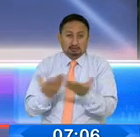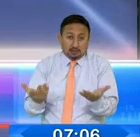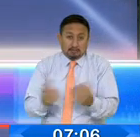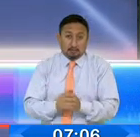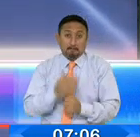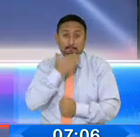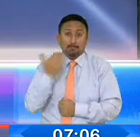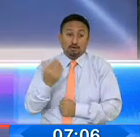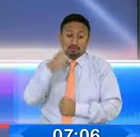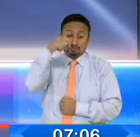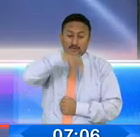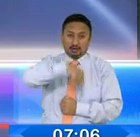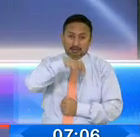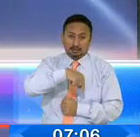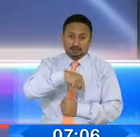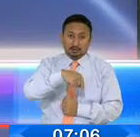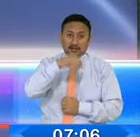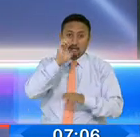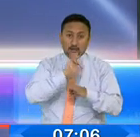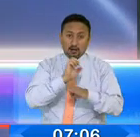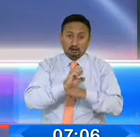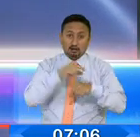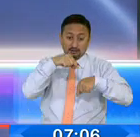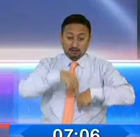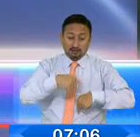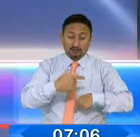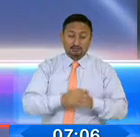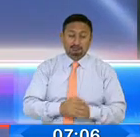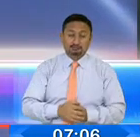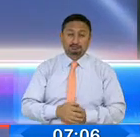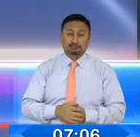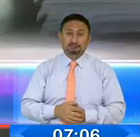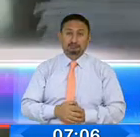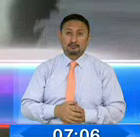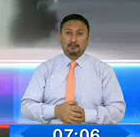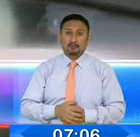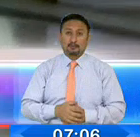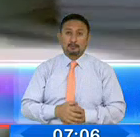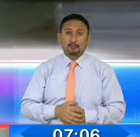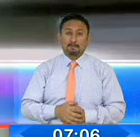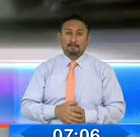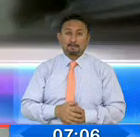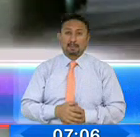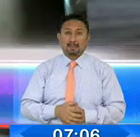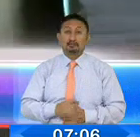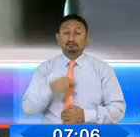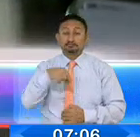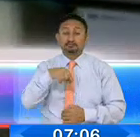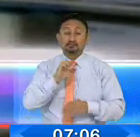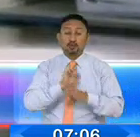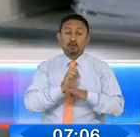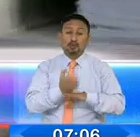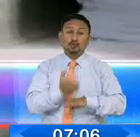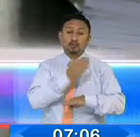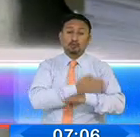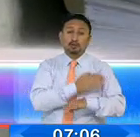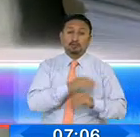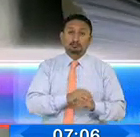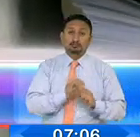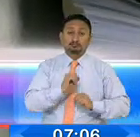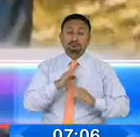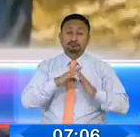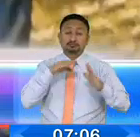sido que tenga que rendir cuentas a la Administración de Justicia del Ecuador. Esto a pesar que en nuestro país en días pasados en allanamientos